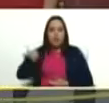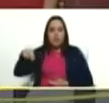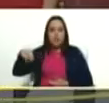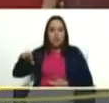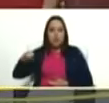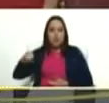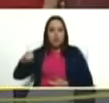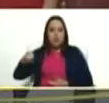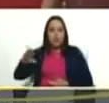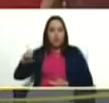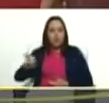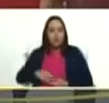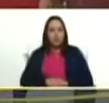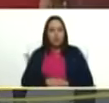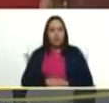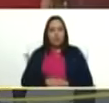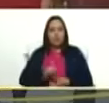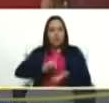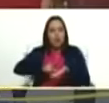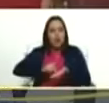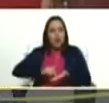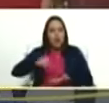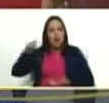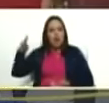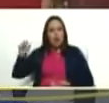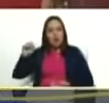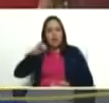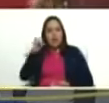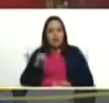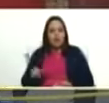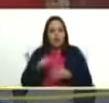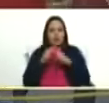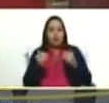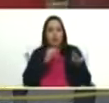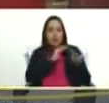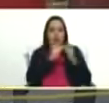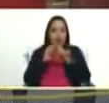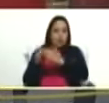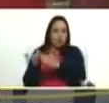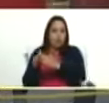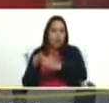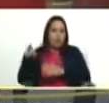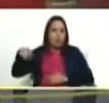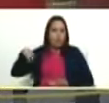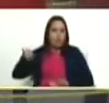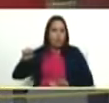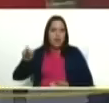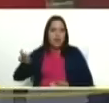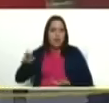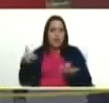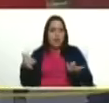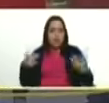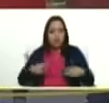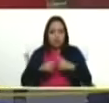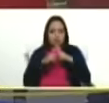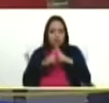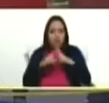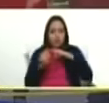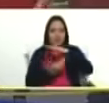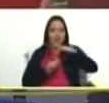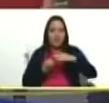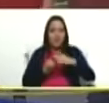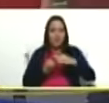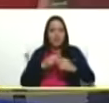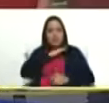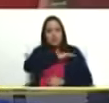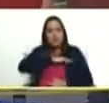Pay, parroquia invicta, y de parte de toda la comunidad de Carlos Manuel Pial. Nos encontramos acá desde la base de misiones